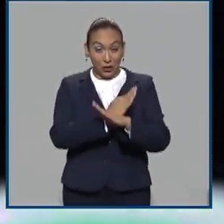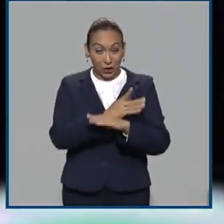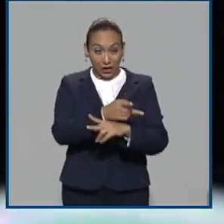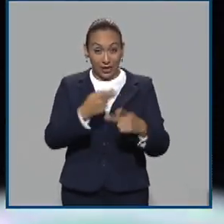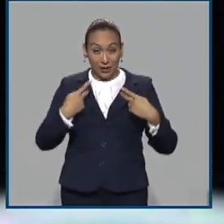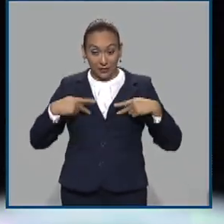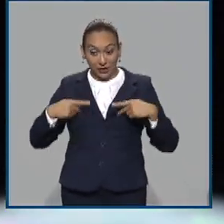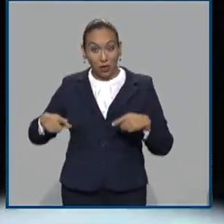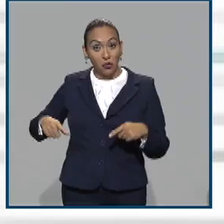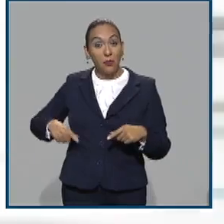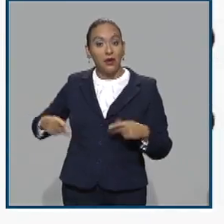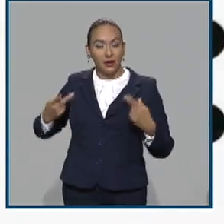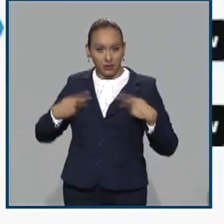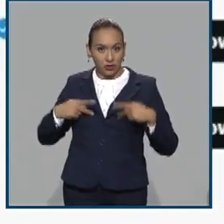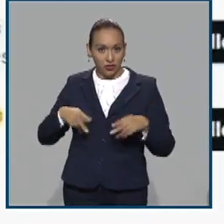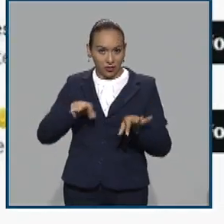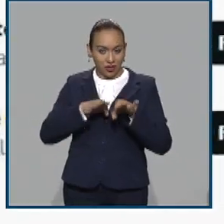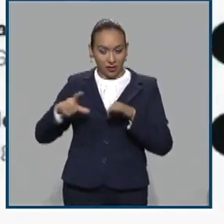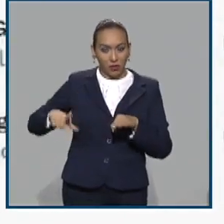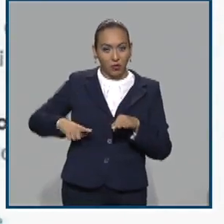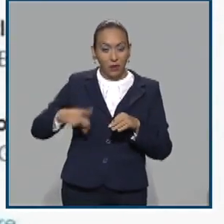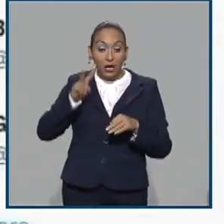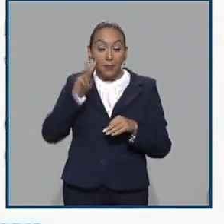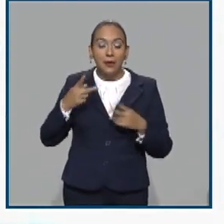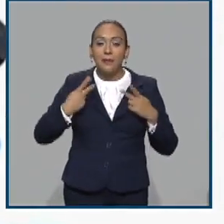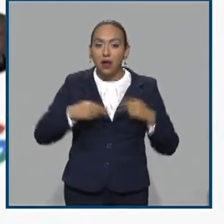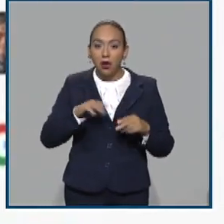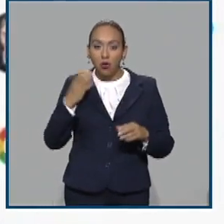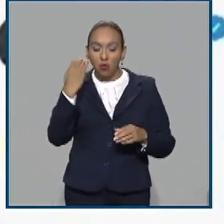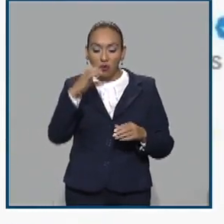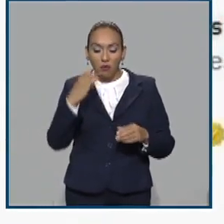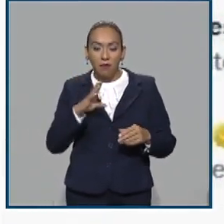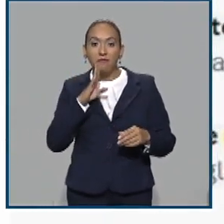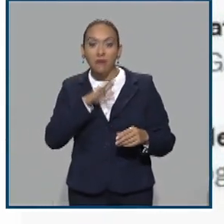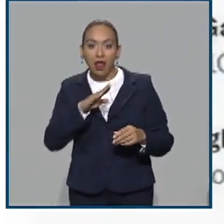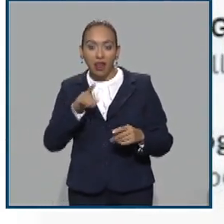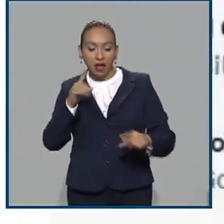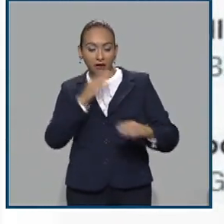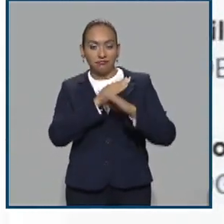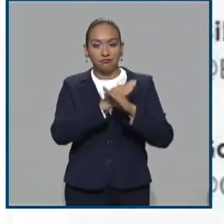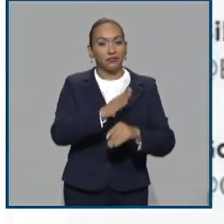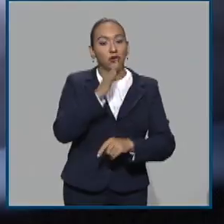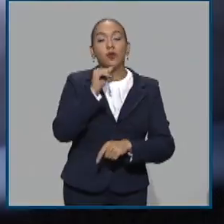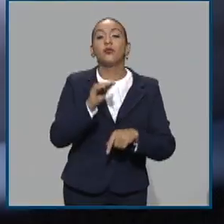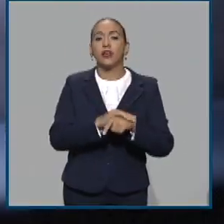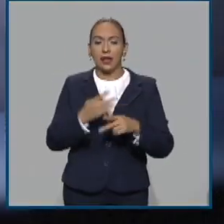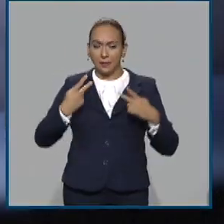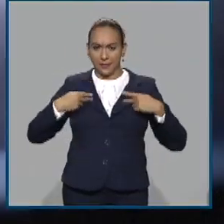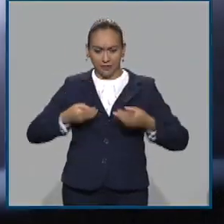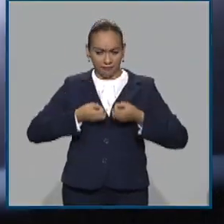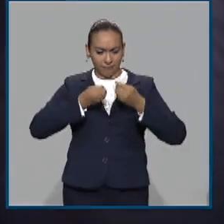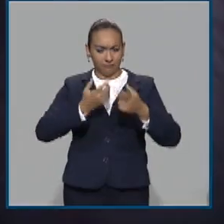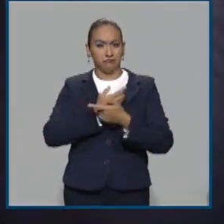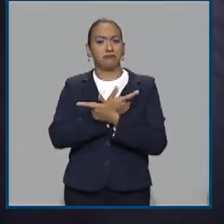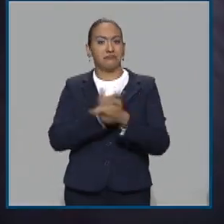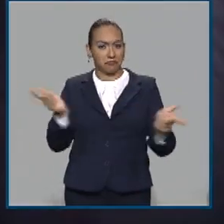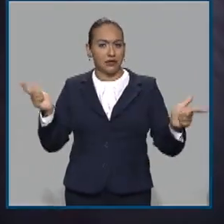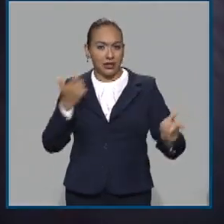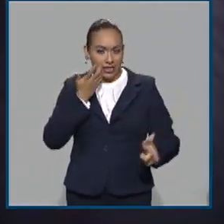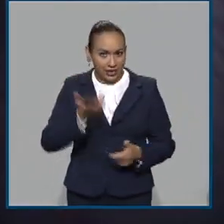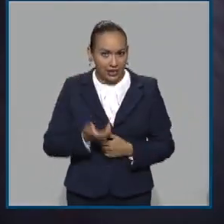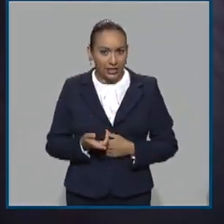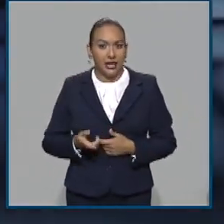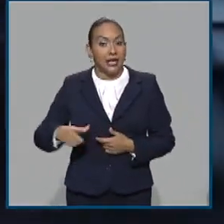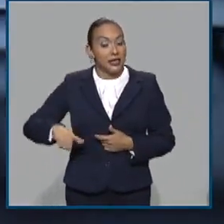de servidores públicos a la ciudadanía viola el derecho de acceso a la información pública y la libertad de expresión. Además,